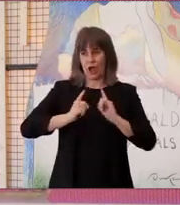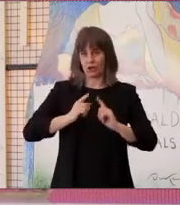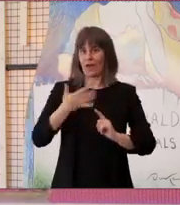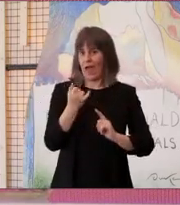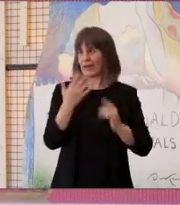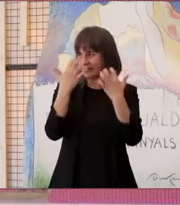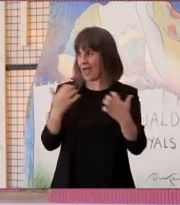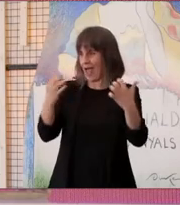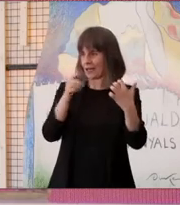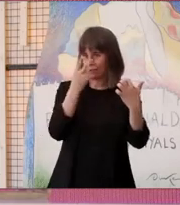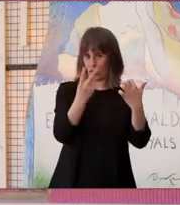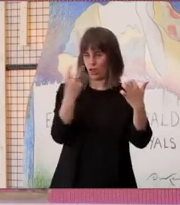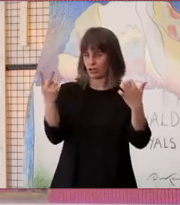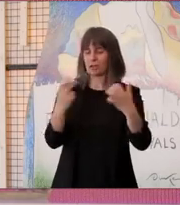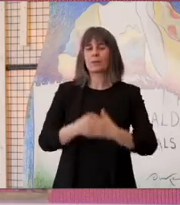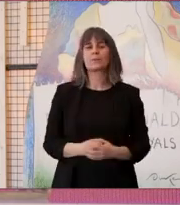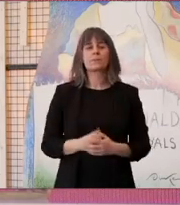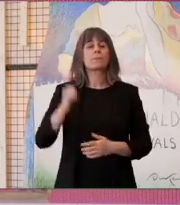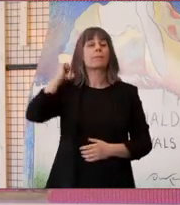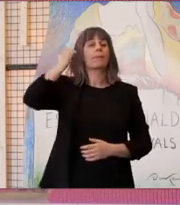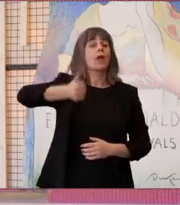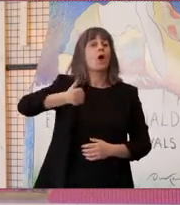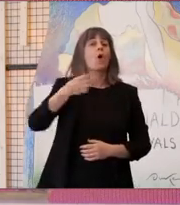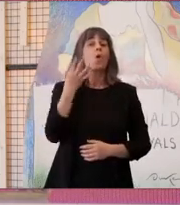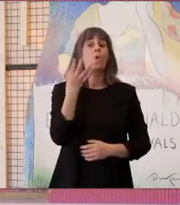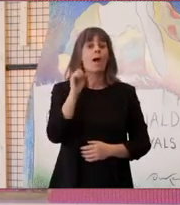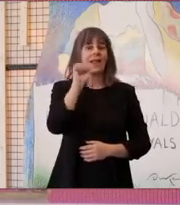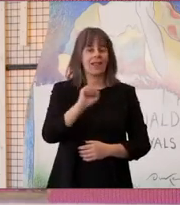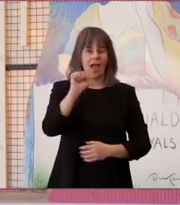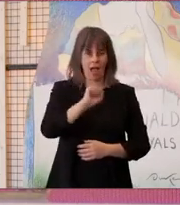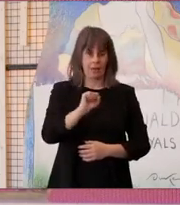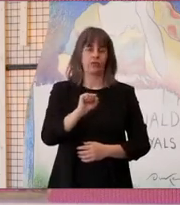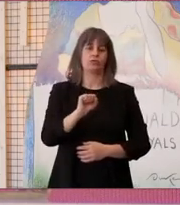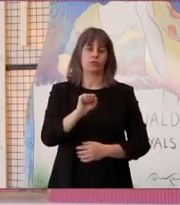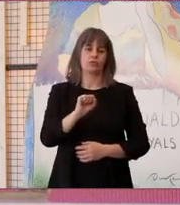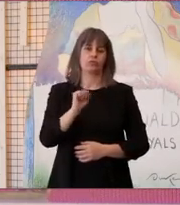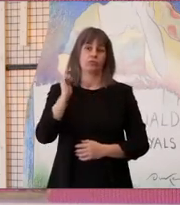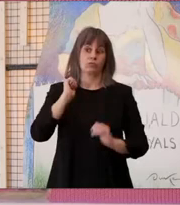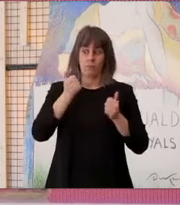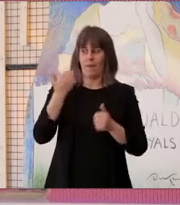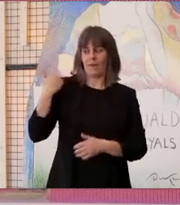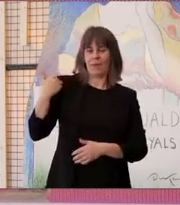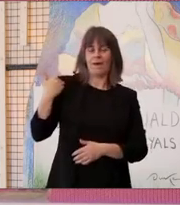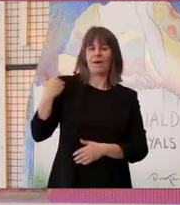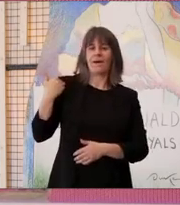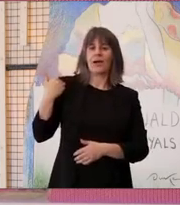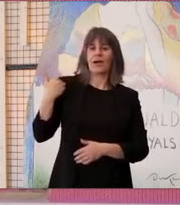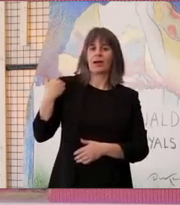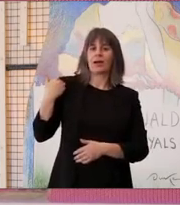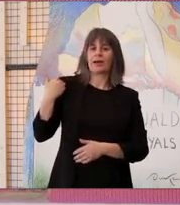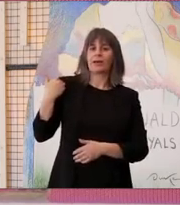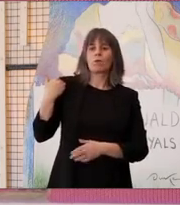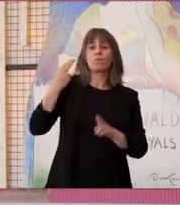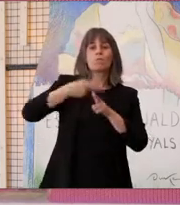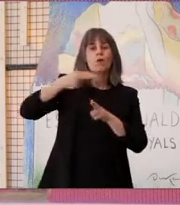40 años de el inicio podríamos decir yo creo que lo podremos decir con certeza del inicio